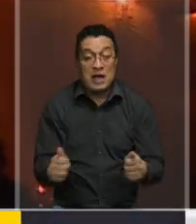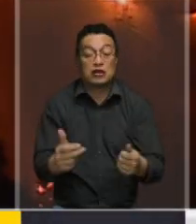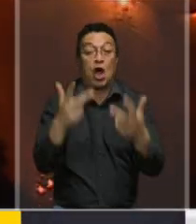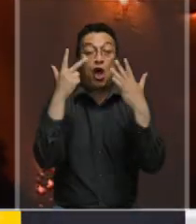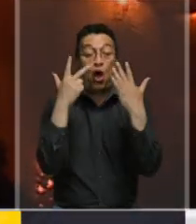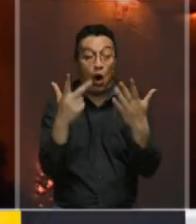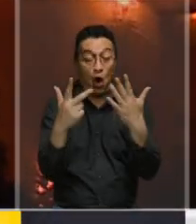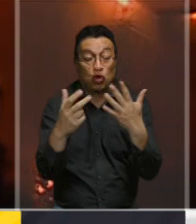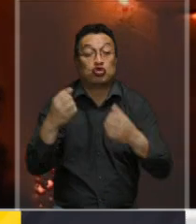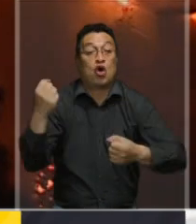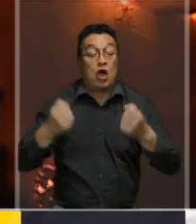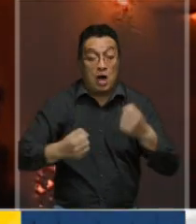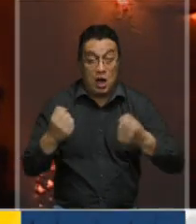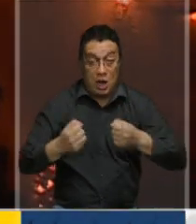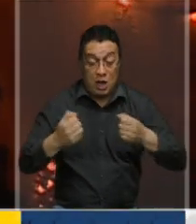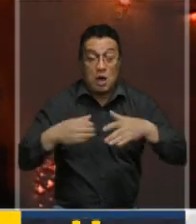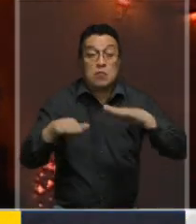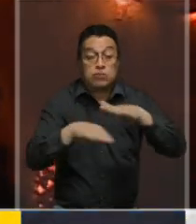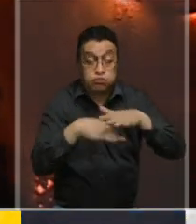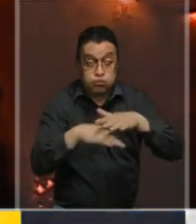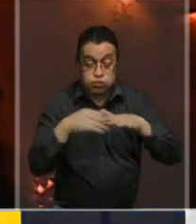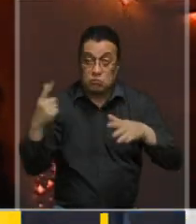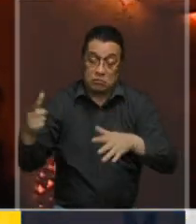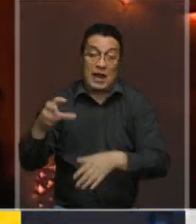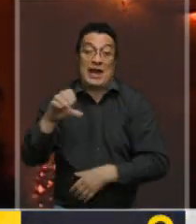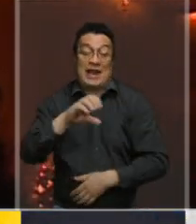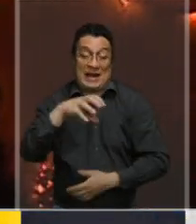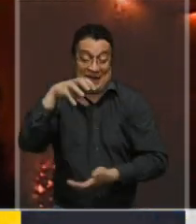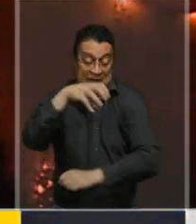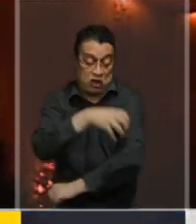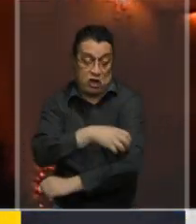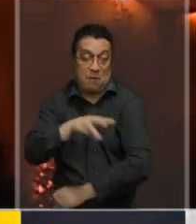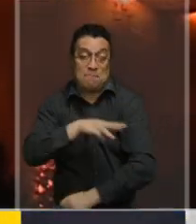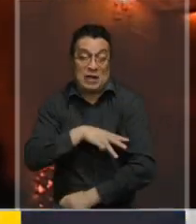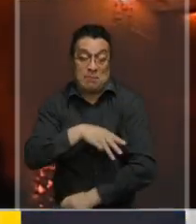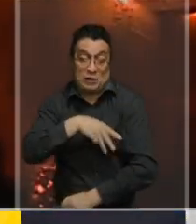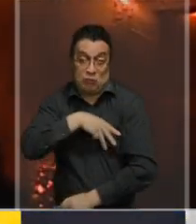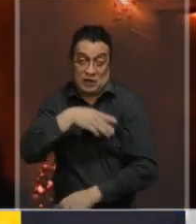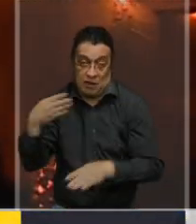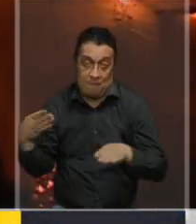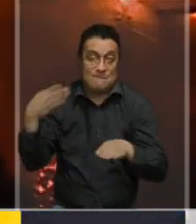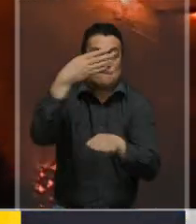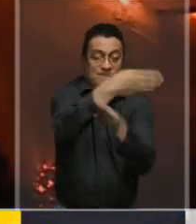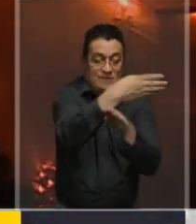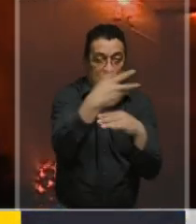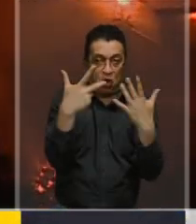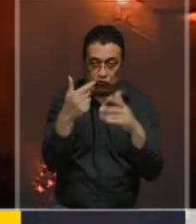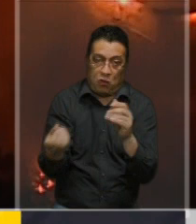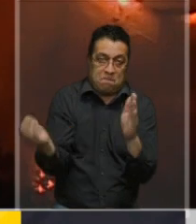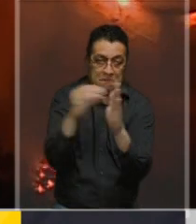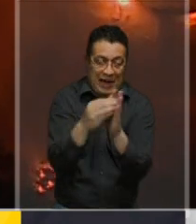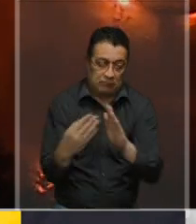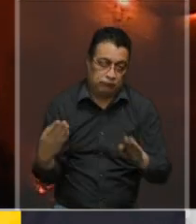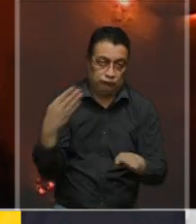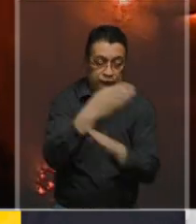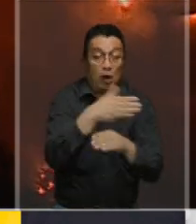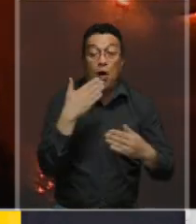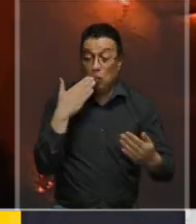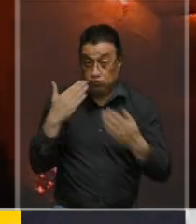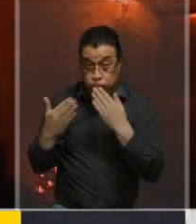sido desplazados desde la región metropolitana a la región de Valparaíso. He conversado también